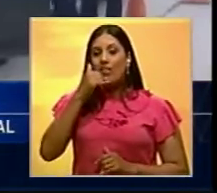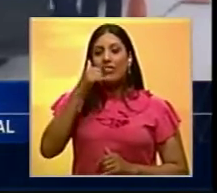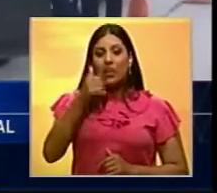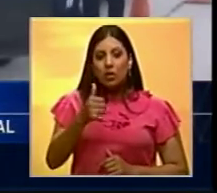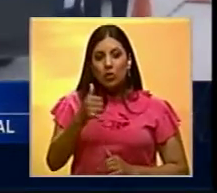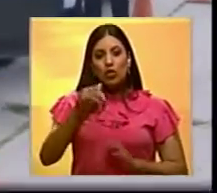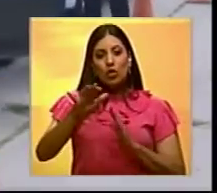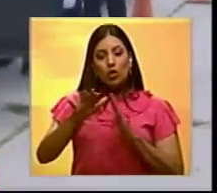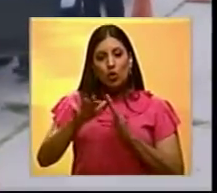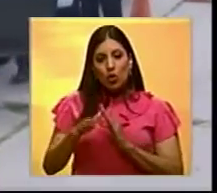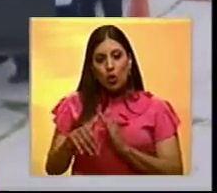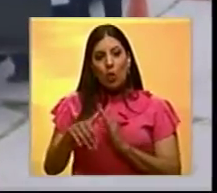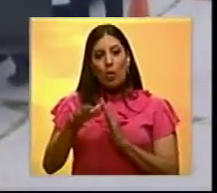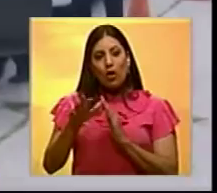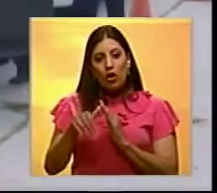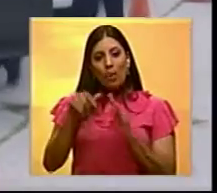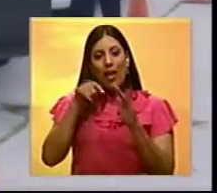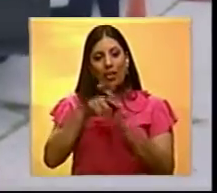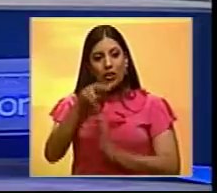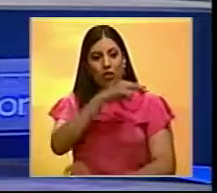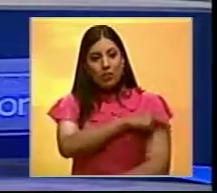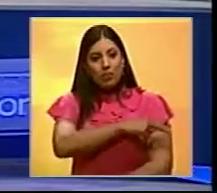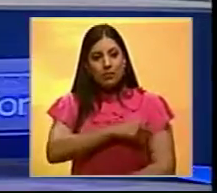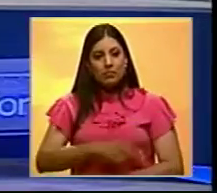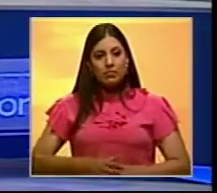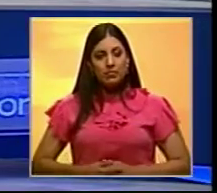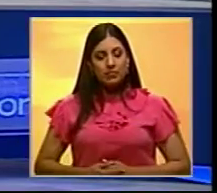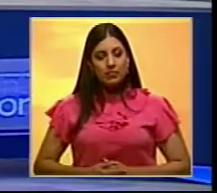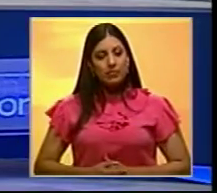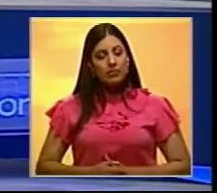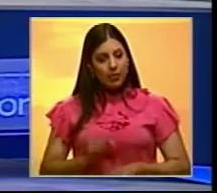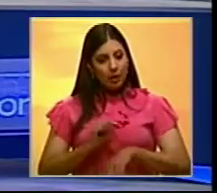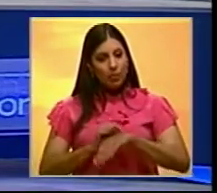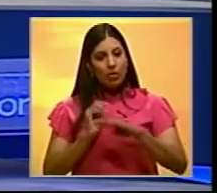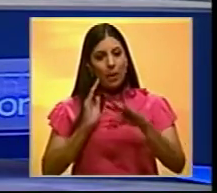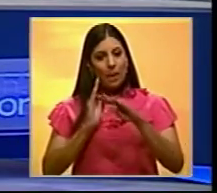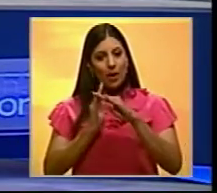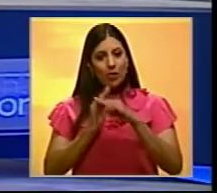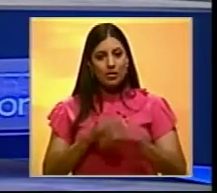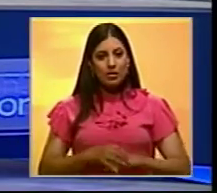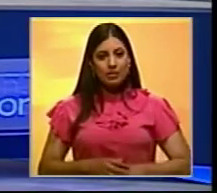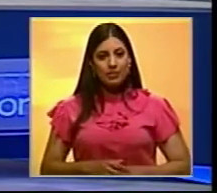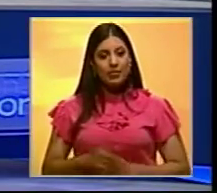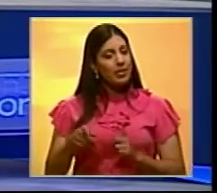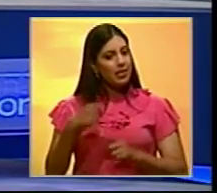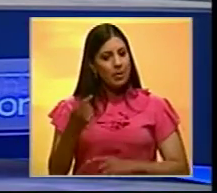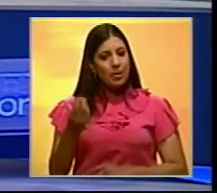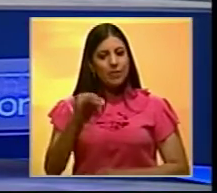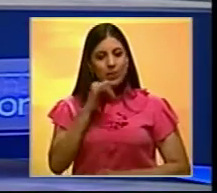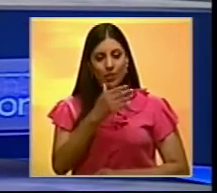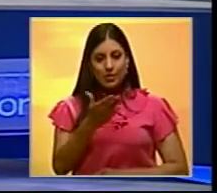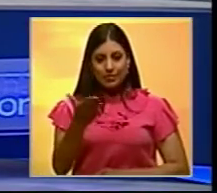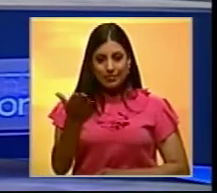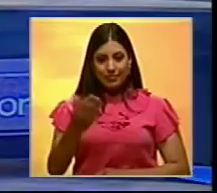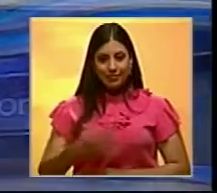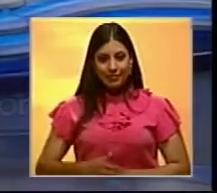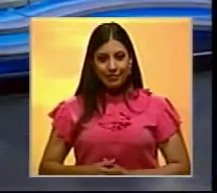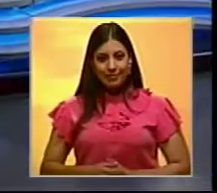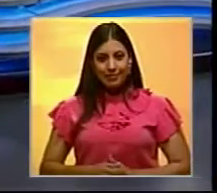denuncias de robos ni de hurtos dentro del hospital. Es momento de hacer una breve pausa. Ya venimos con más información.